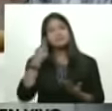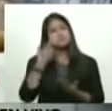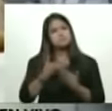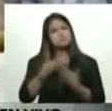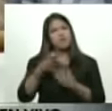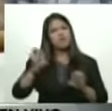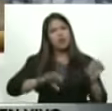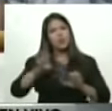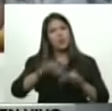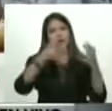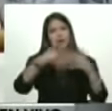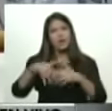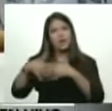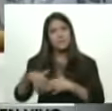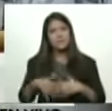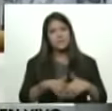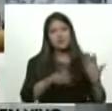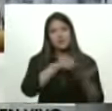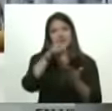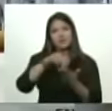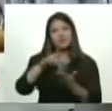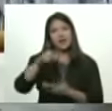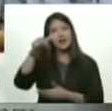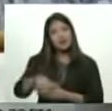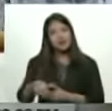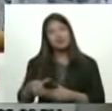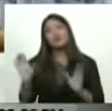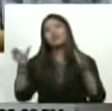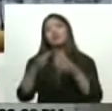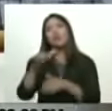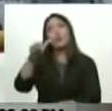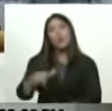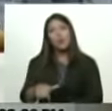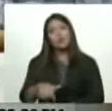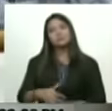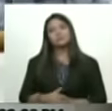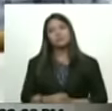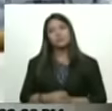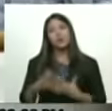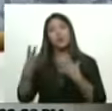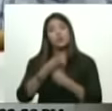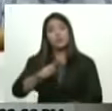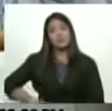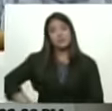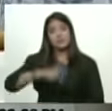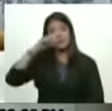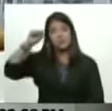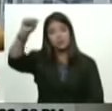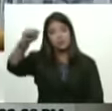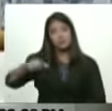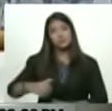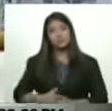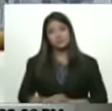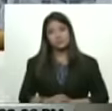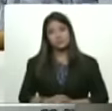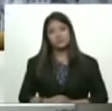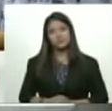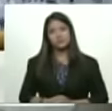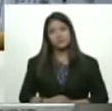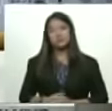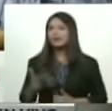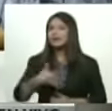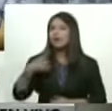el empresariado que participó en este encuentro del día de hoy, esta reunión con el primer mandatario nacional.